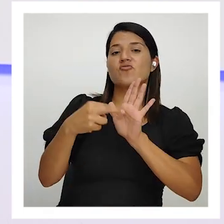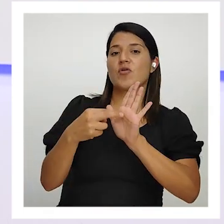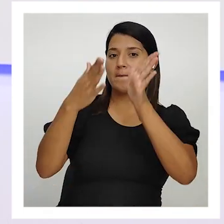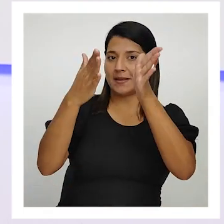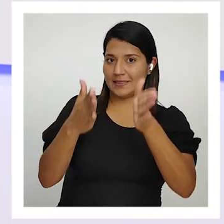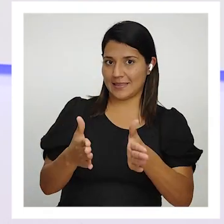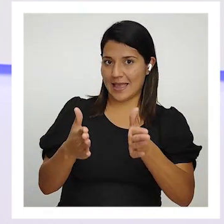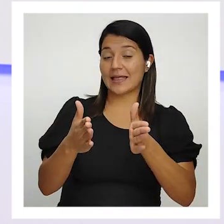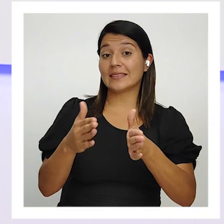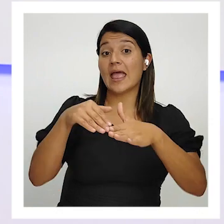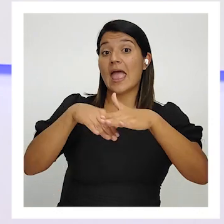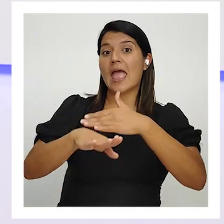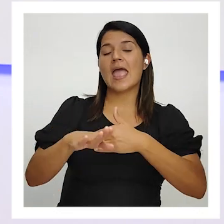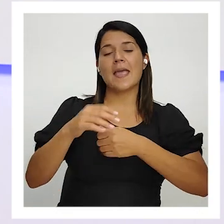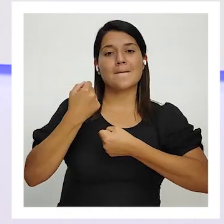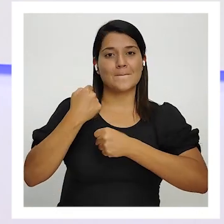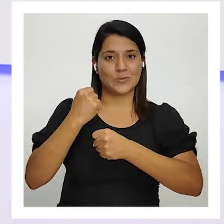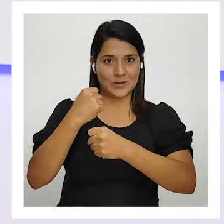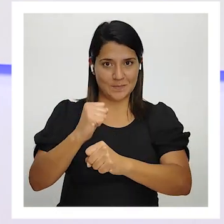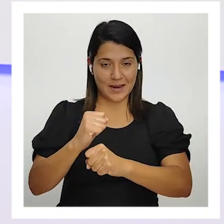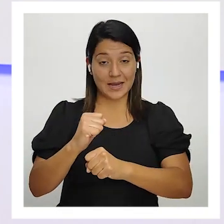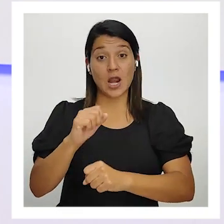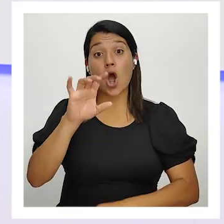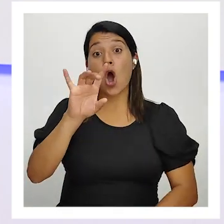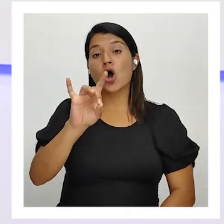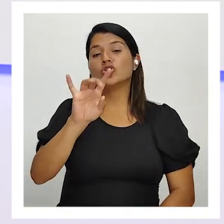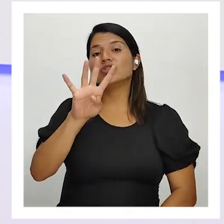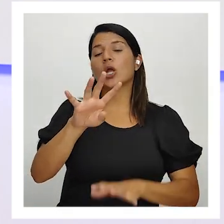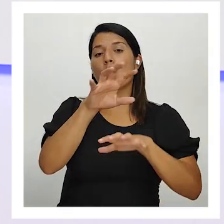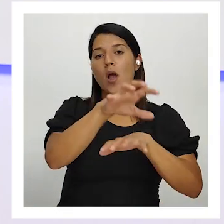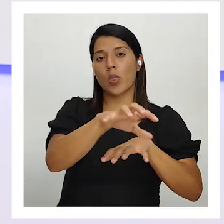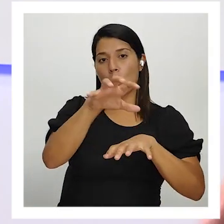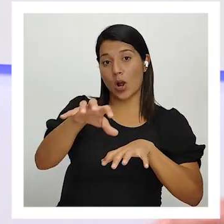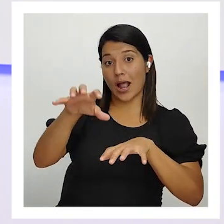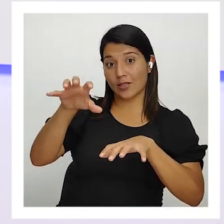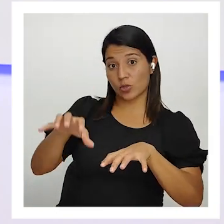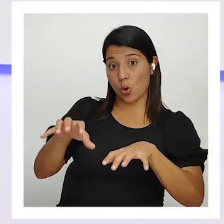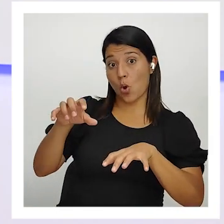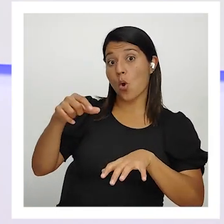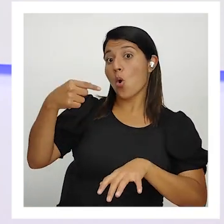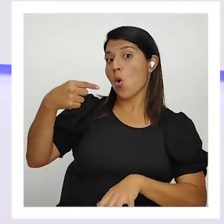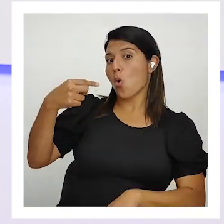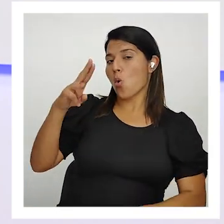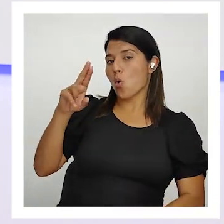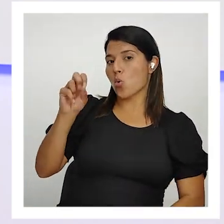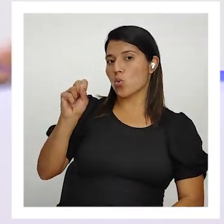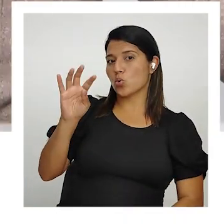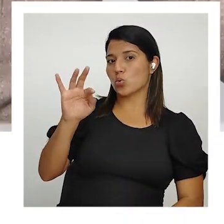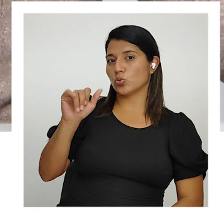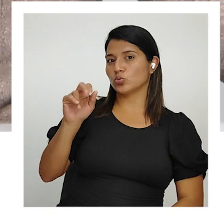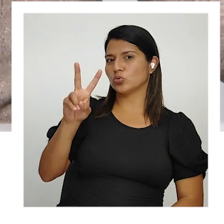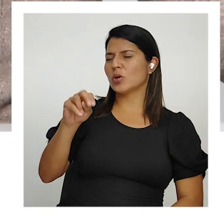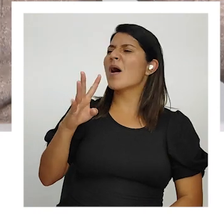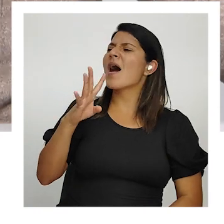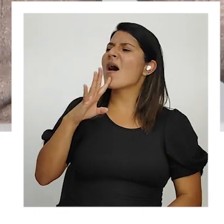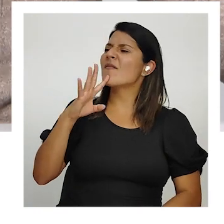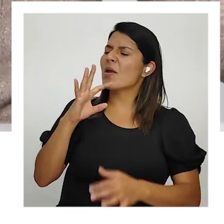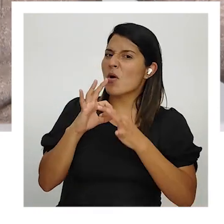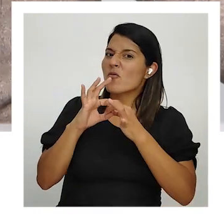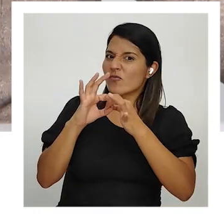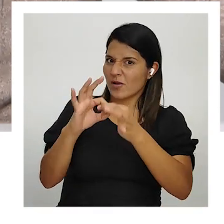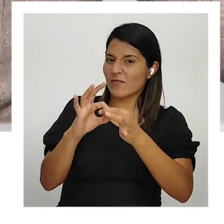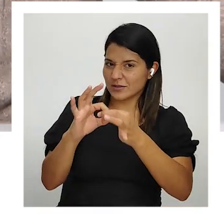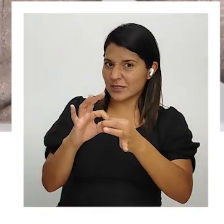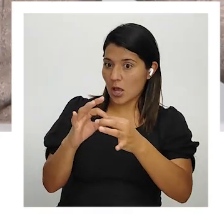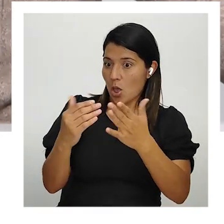nuestros representantes en los gobiernos locales. Son 84 cantones, don Gustavo. Hablemos un poco de ese fichero cantonal y de